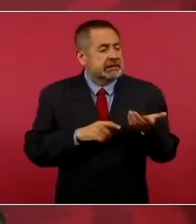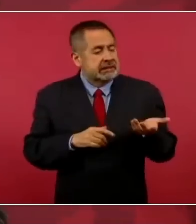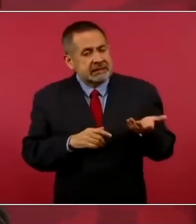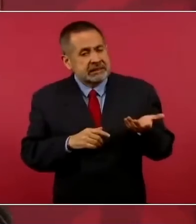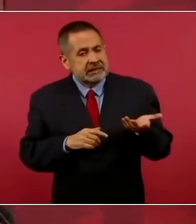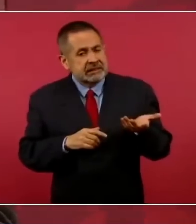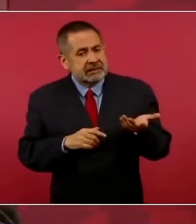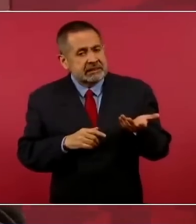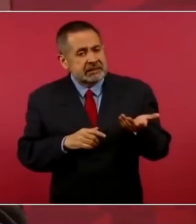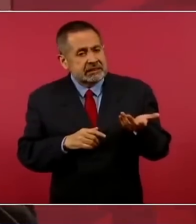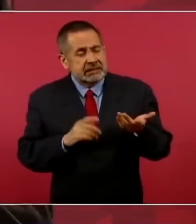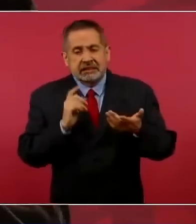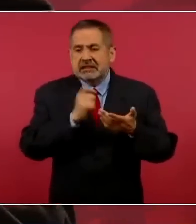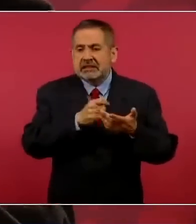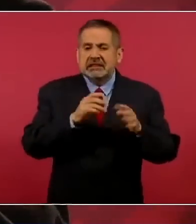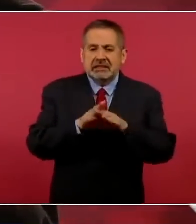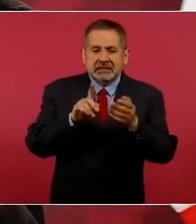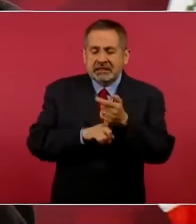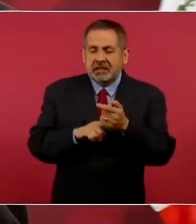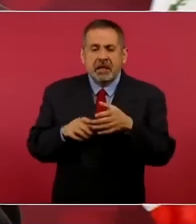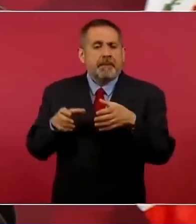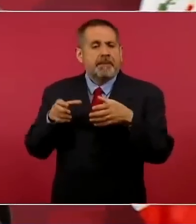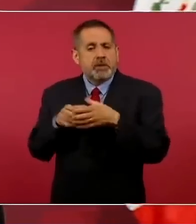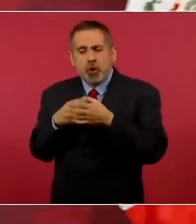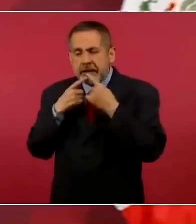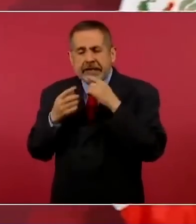es el representante de una minoría.